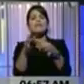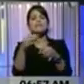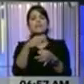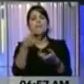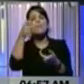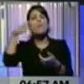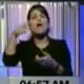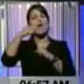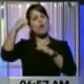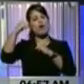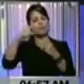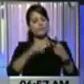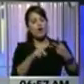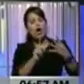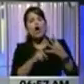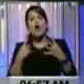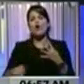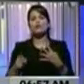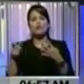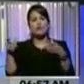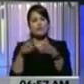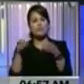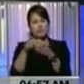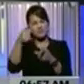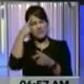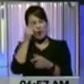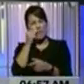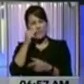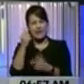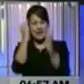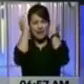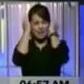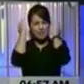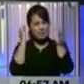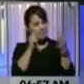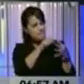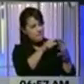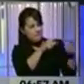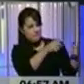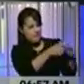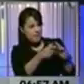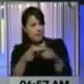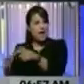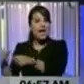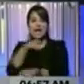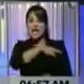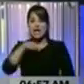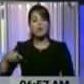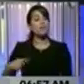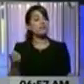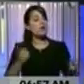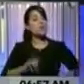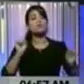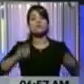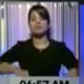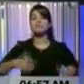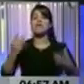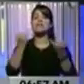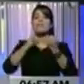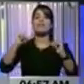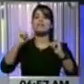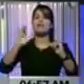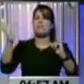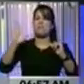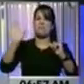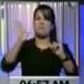que viene de Acción Democrática, y todos sus derivados, entregaron la economía y la soberanía del país al